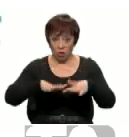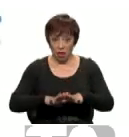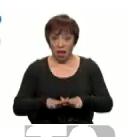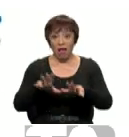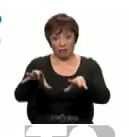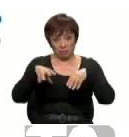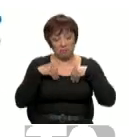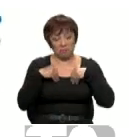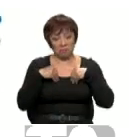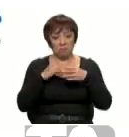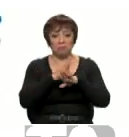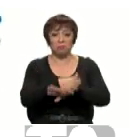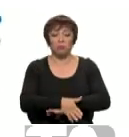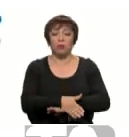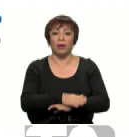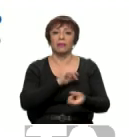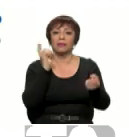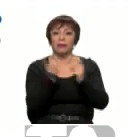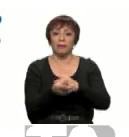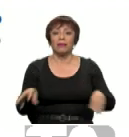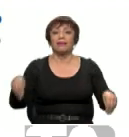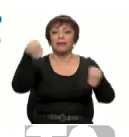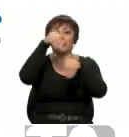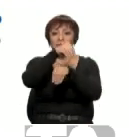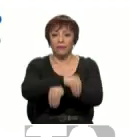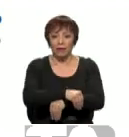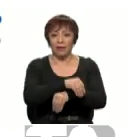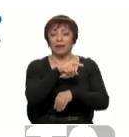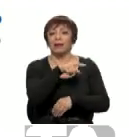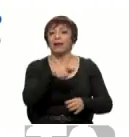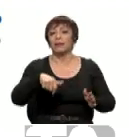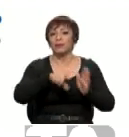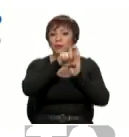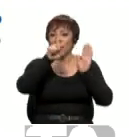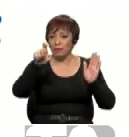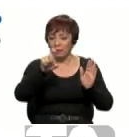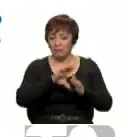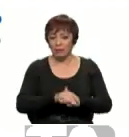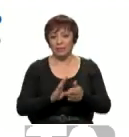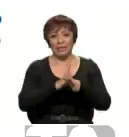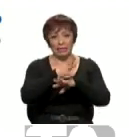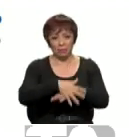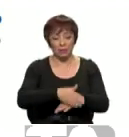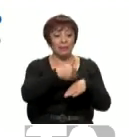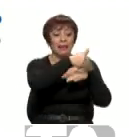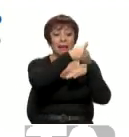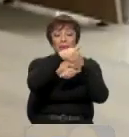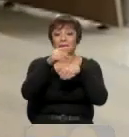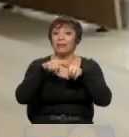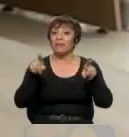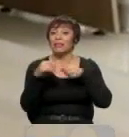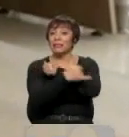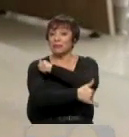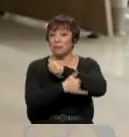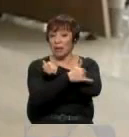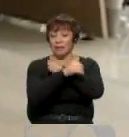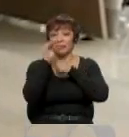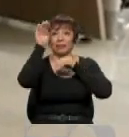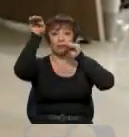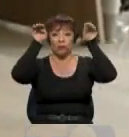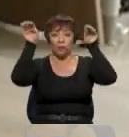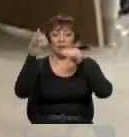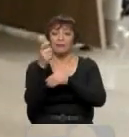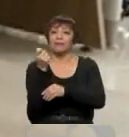era transferido a las cuentas de fuego clones en bancos ecuatorianos y luego enviado a paraísos fiscales en 2013 la